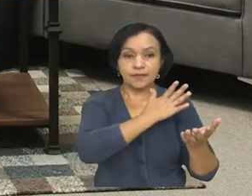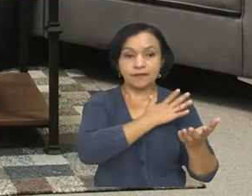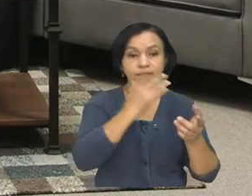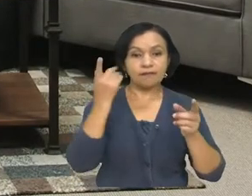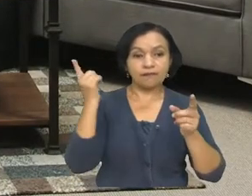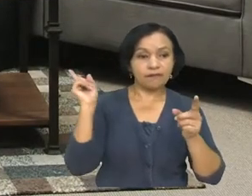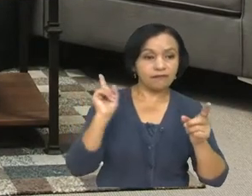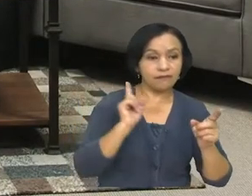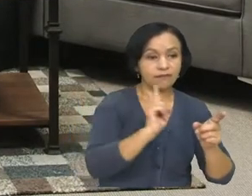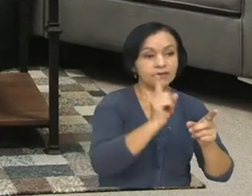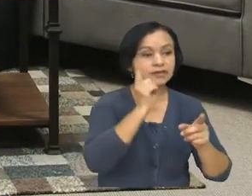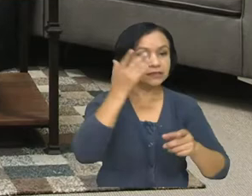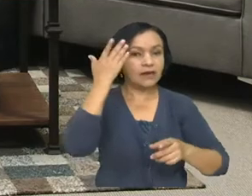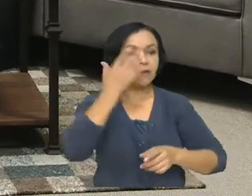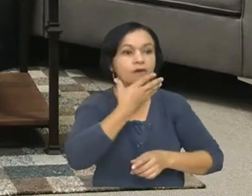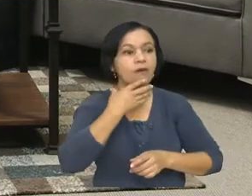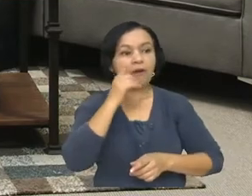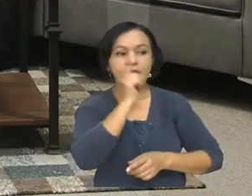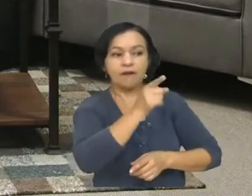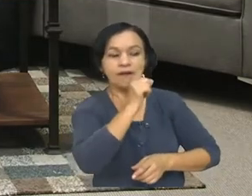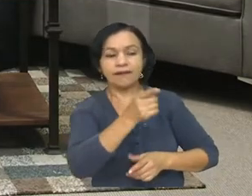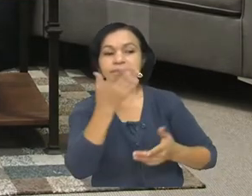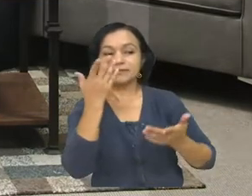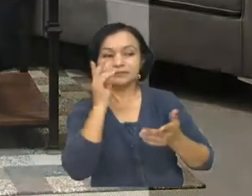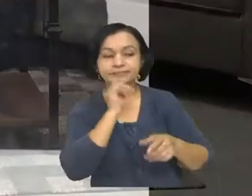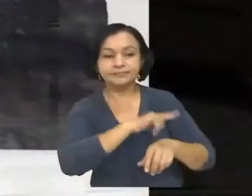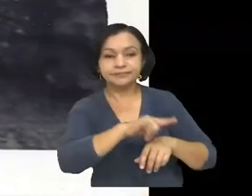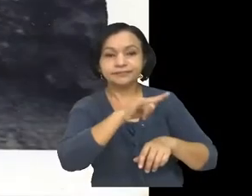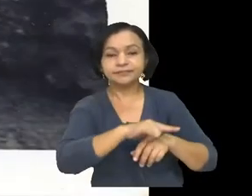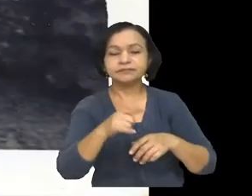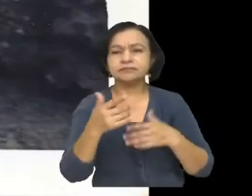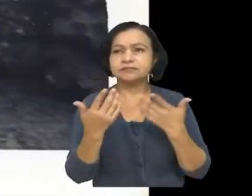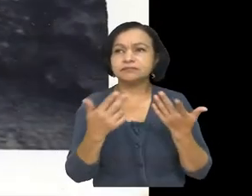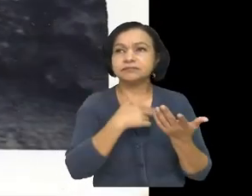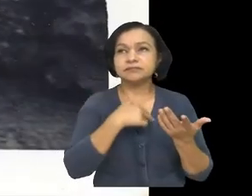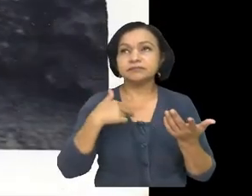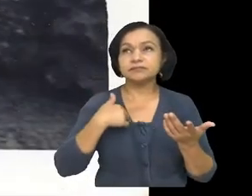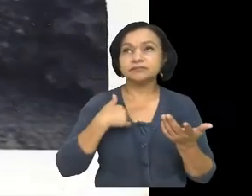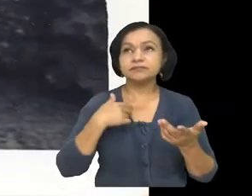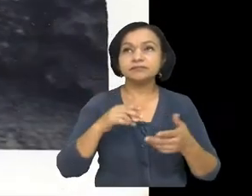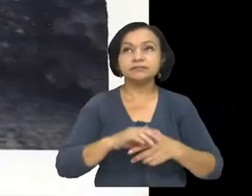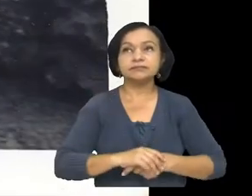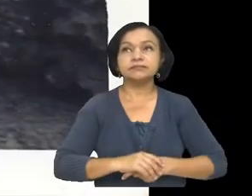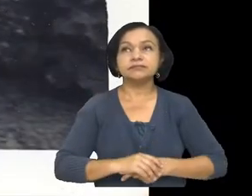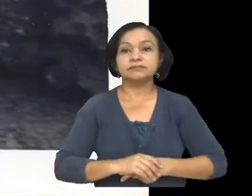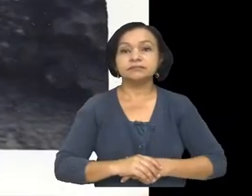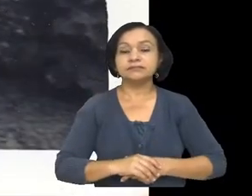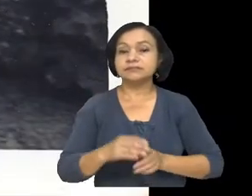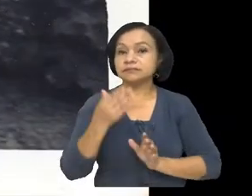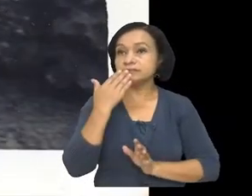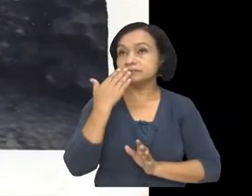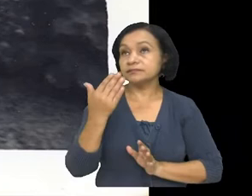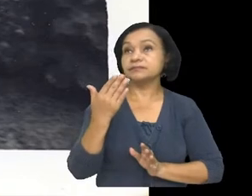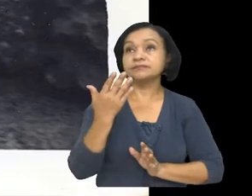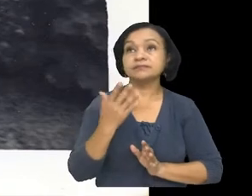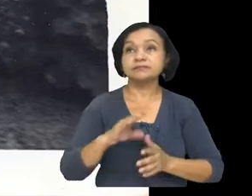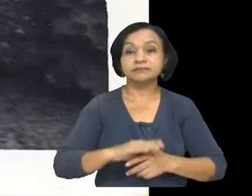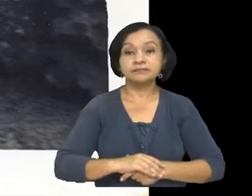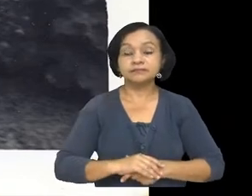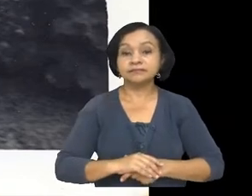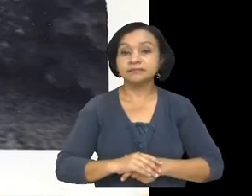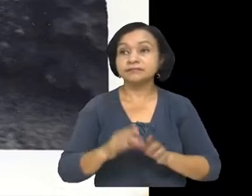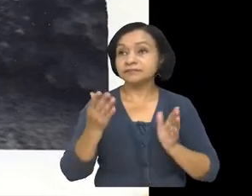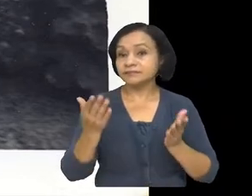como jóvenes, porque sabían que estaba comprometido. ¿Pero qué lo hizo dar ese paso? Bueno, porque estaba bastante sí, mira,